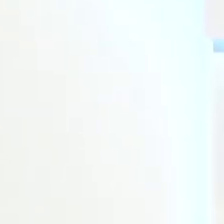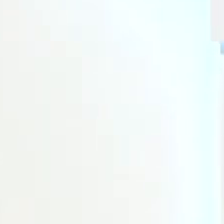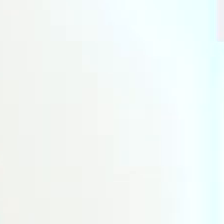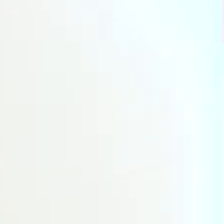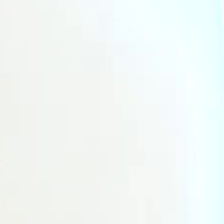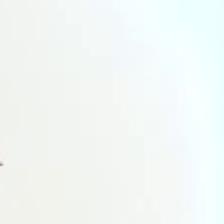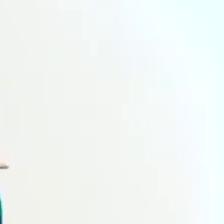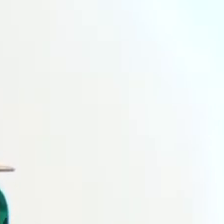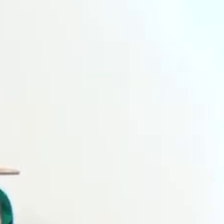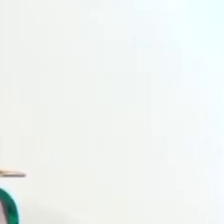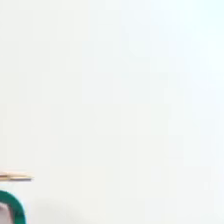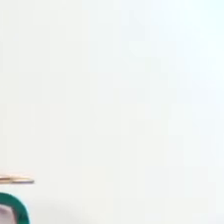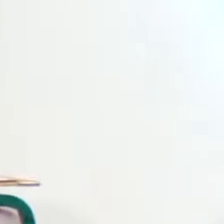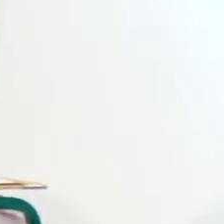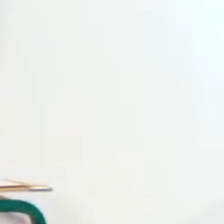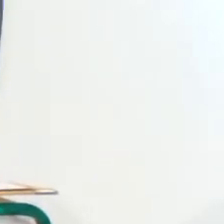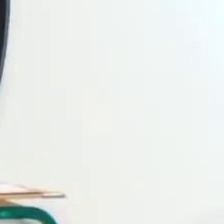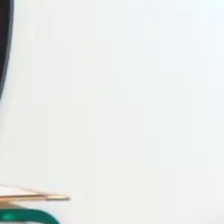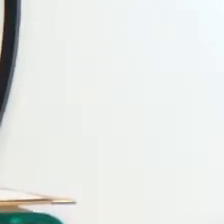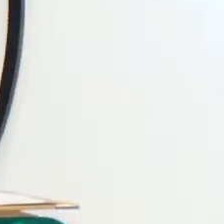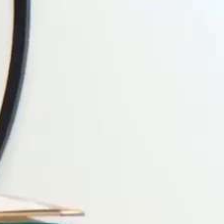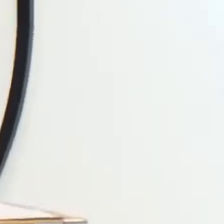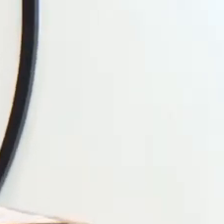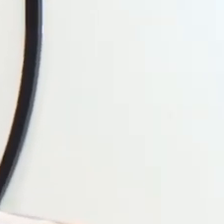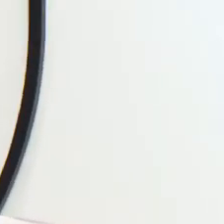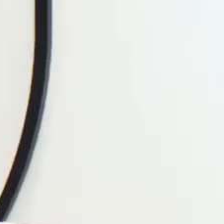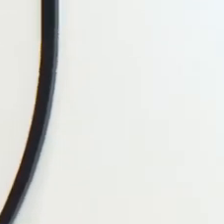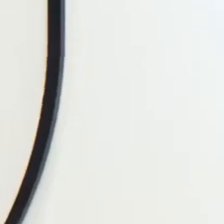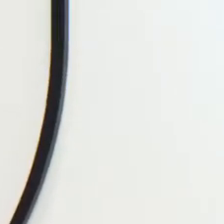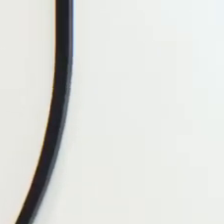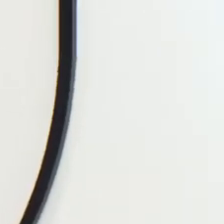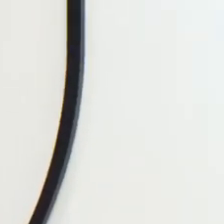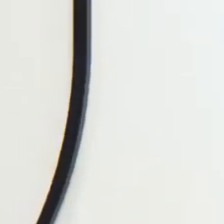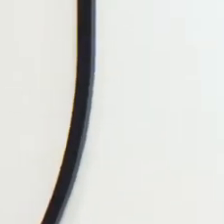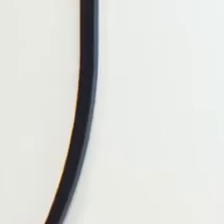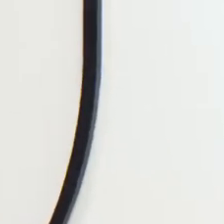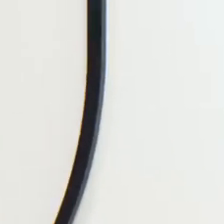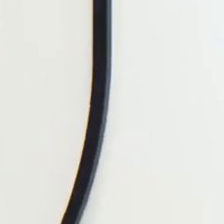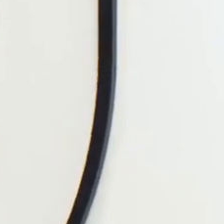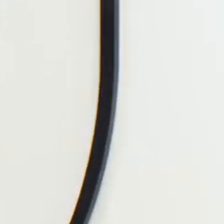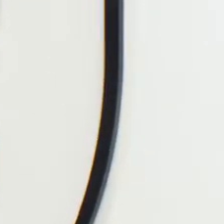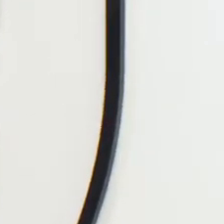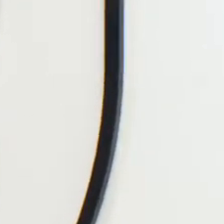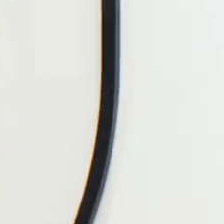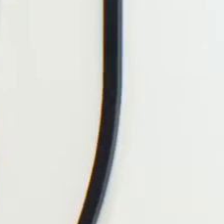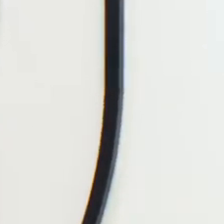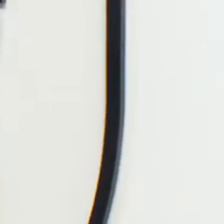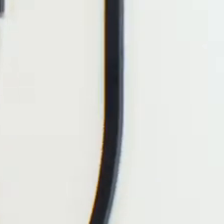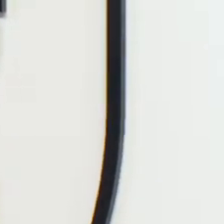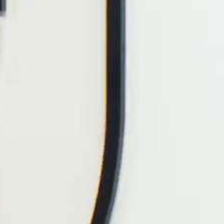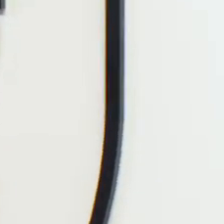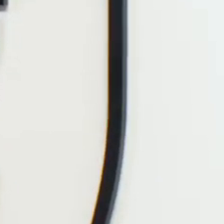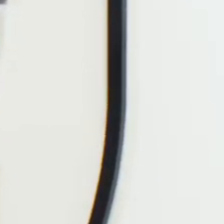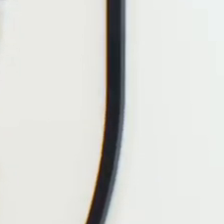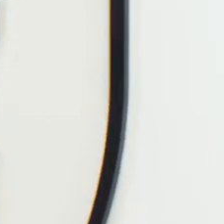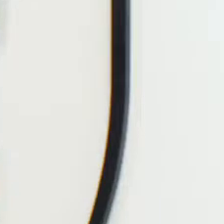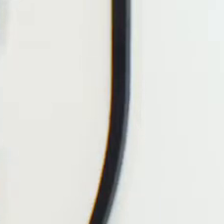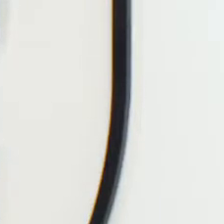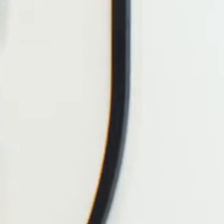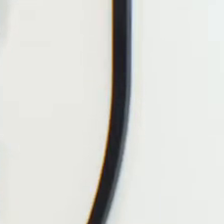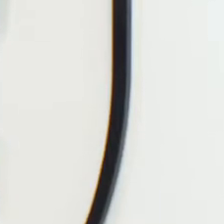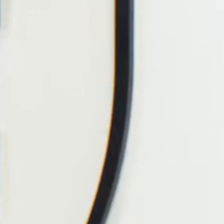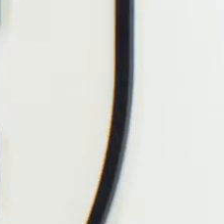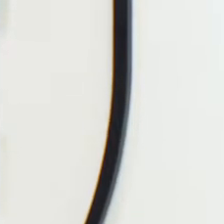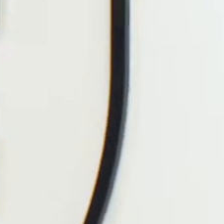A continuación, la presidenta de la Junta de Extremadura y la presidenta de la Comunidad de Madrid proceden a la firma de la Declaración